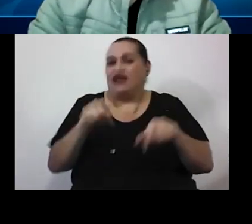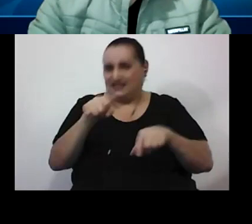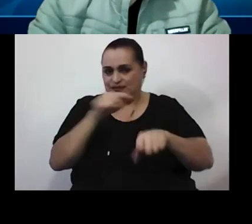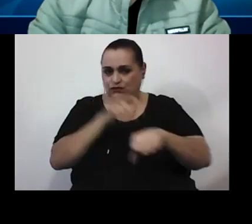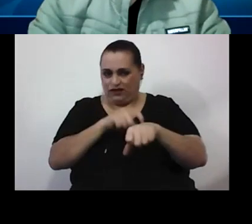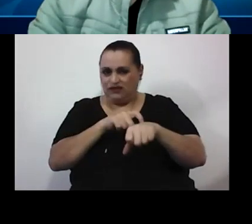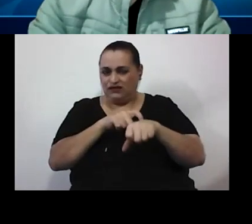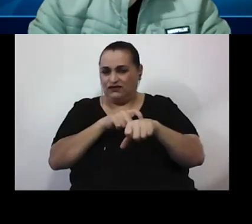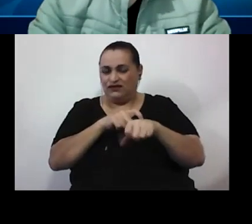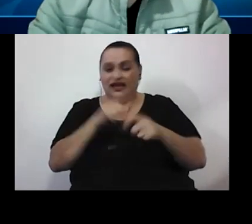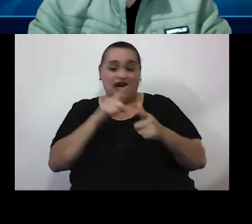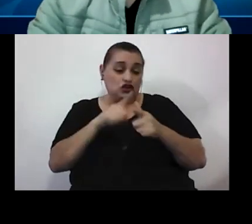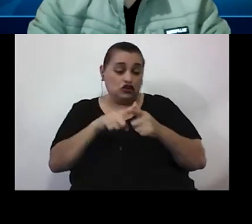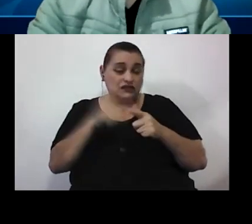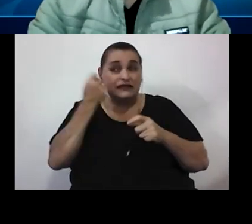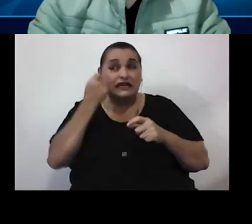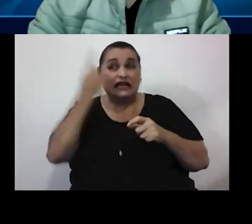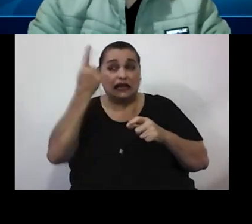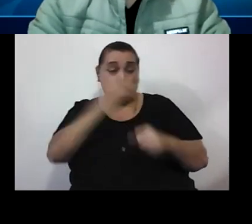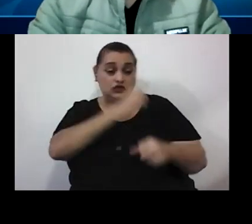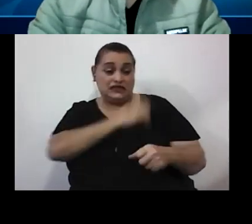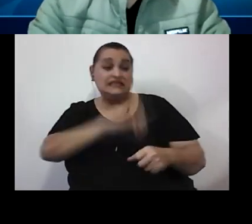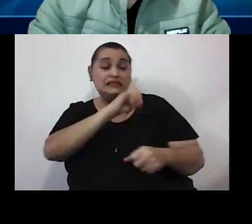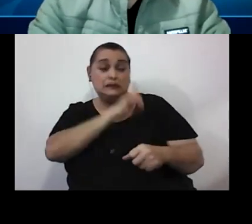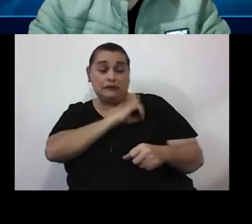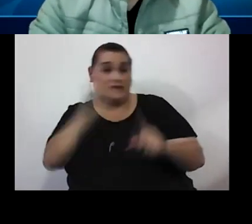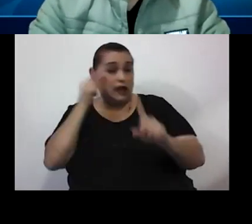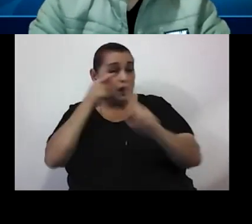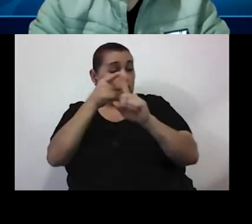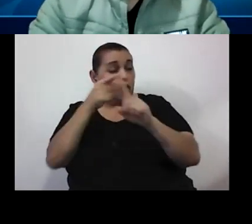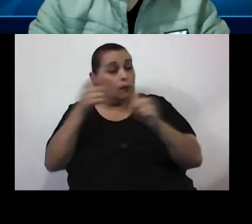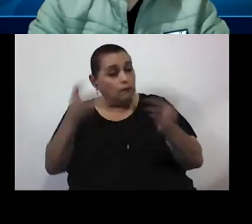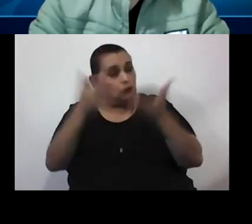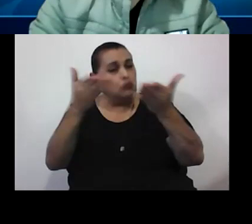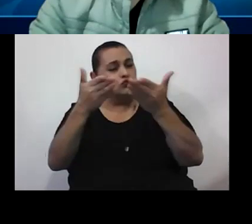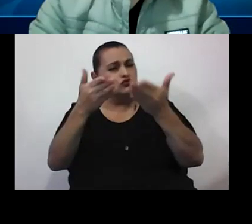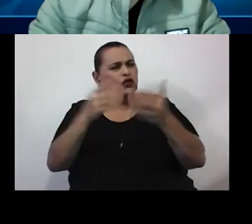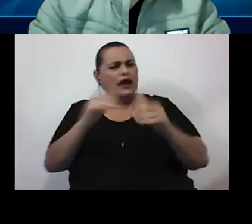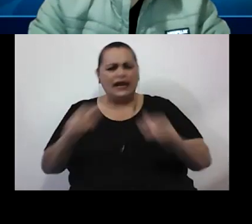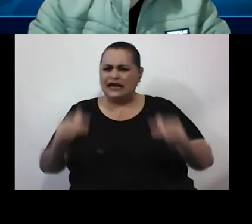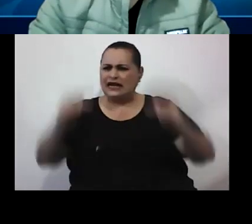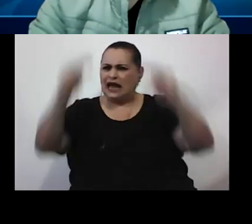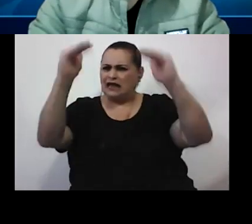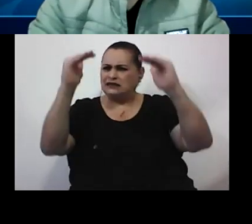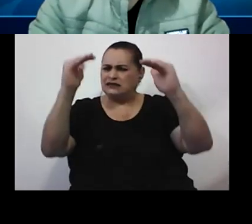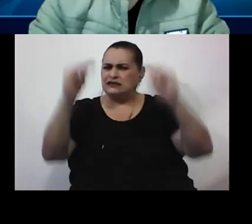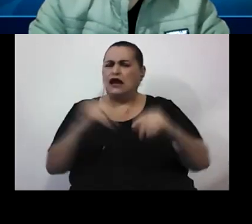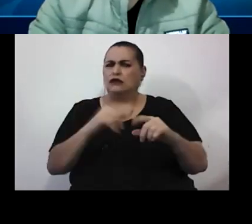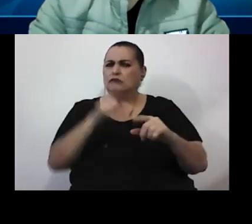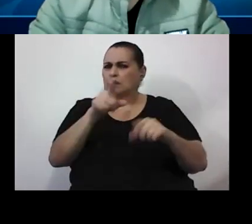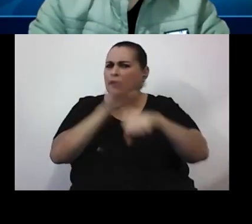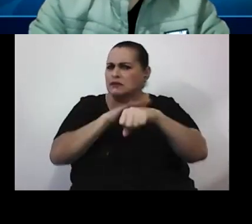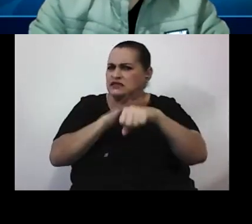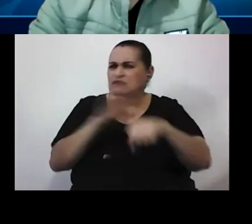Entonces entendemos que la disciplina positiva no es una crianza permisiva, de ninguna manera es eso, porque eso daña,